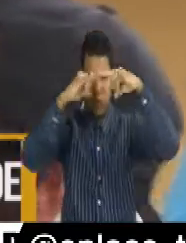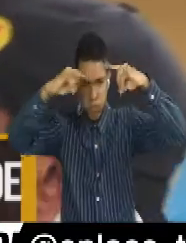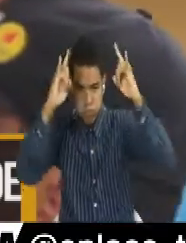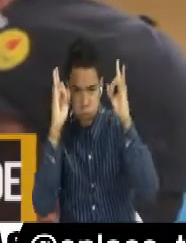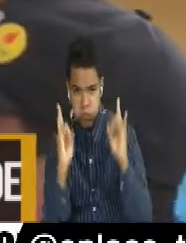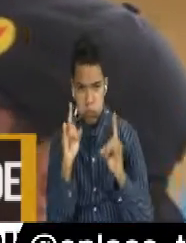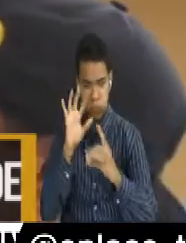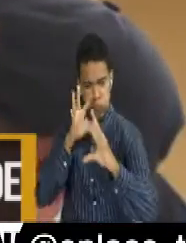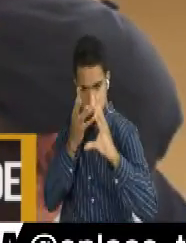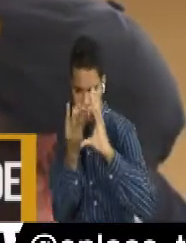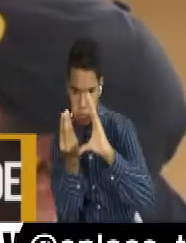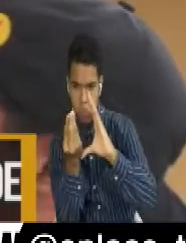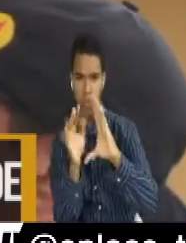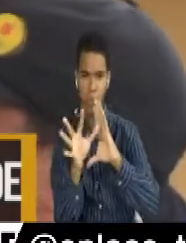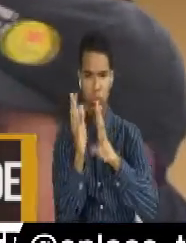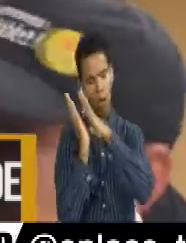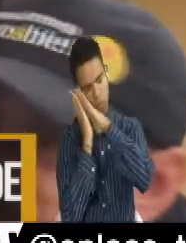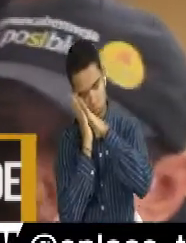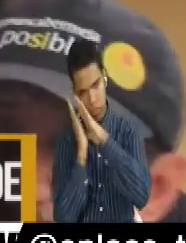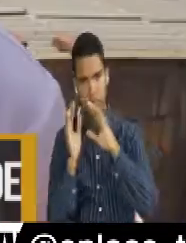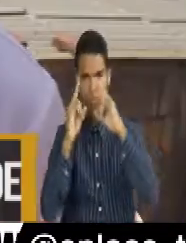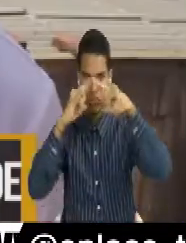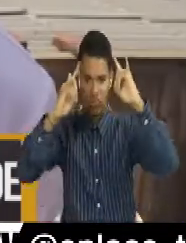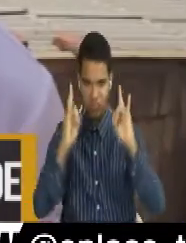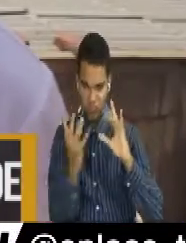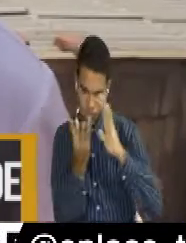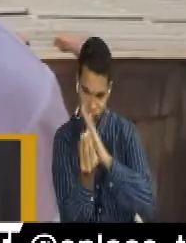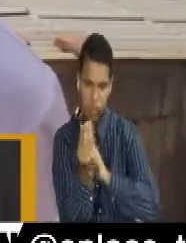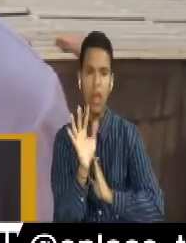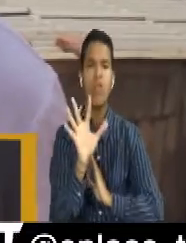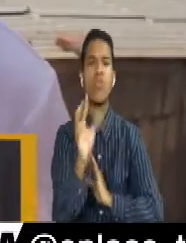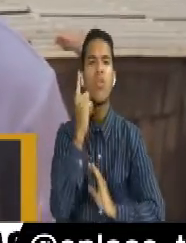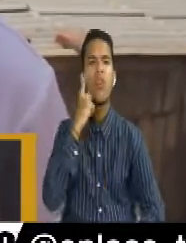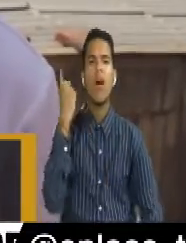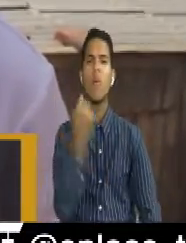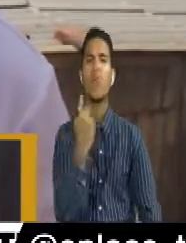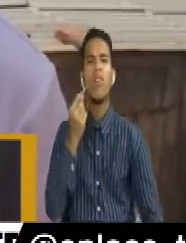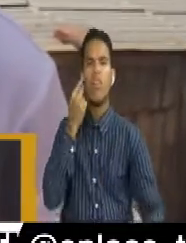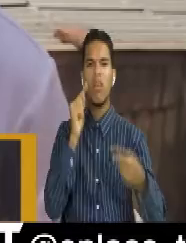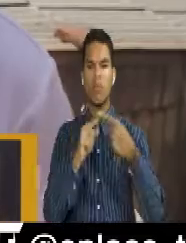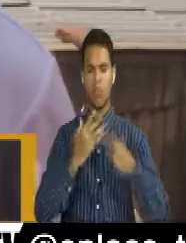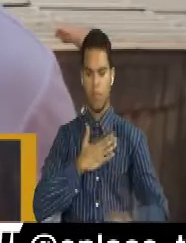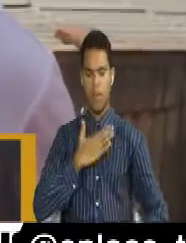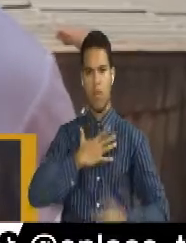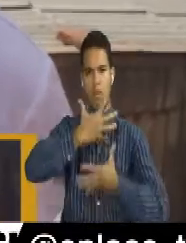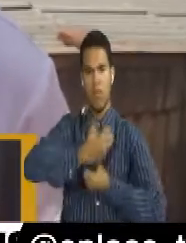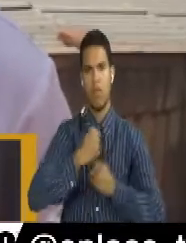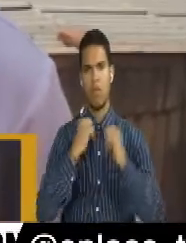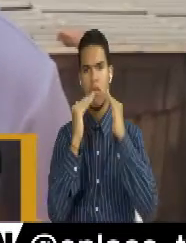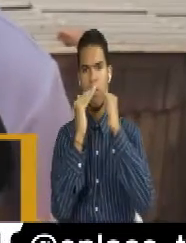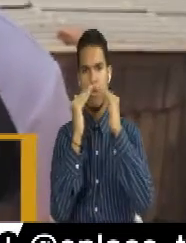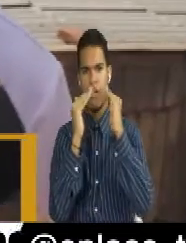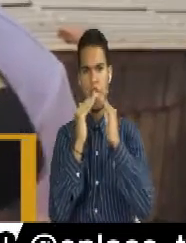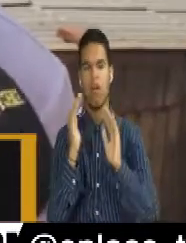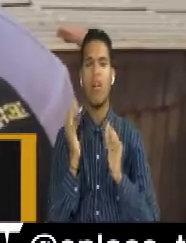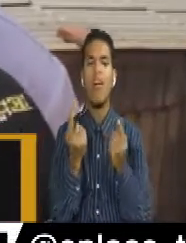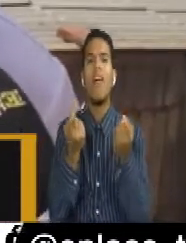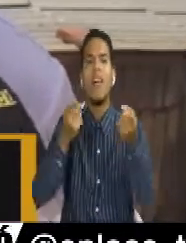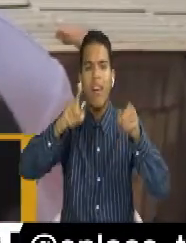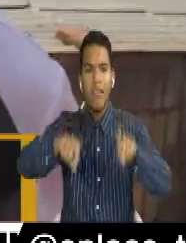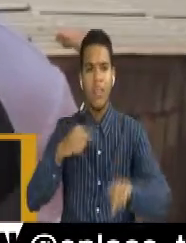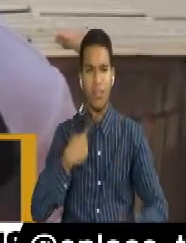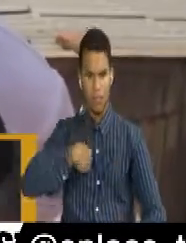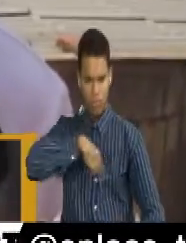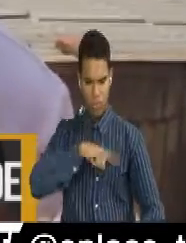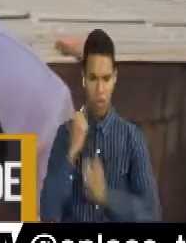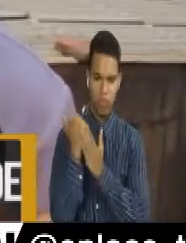dormir mientras tanto. Ellos con ese subsidio tienen que buscar el tema de su vivienda y mirar también cómo ayudamos en el tema